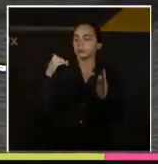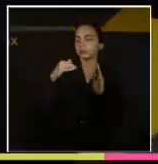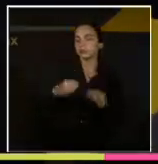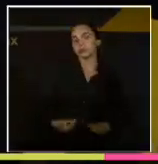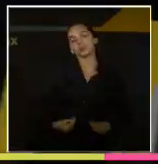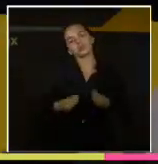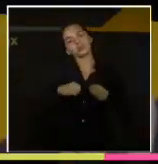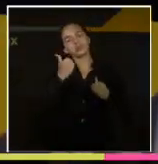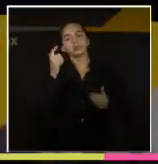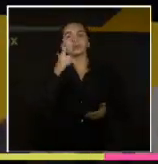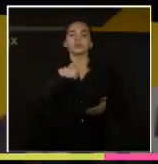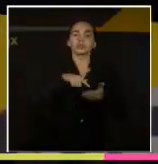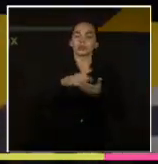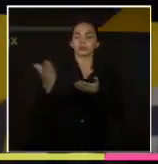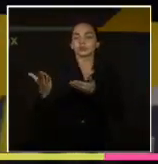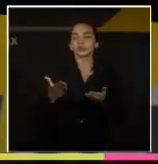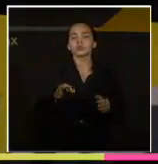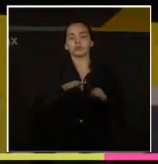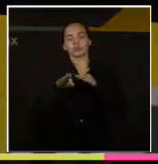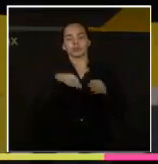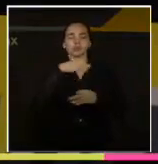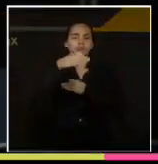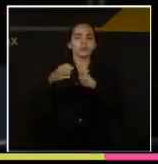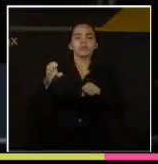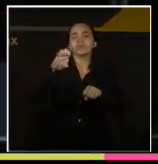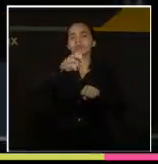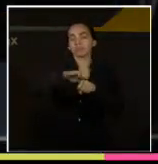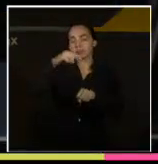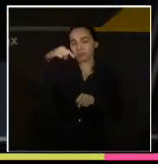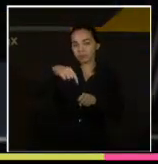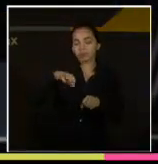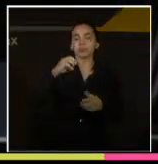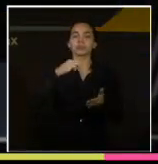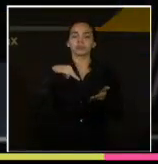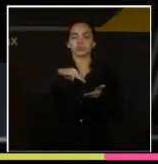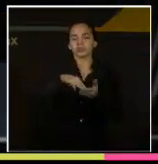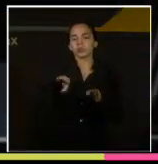vienen a trabajar toda la semana a la ciudad de Mérida. ¿Cómo podemos generar empleo